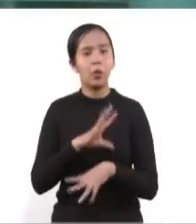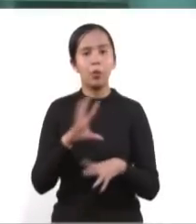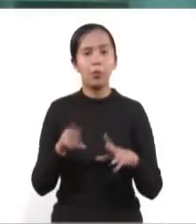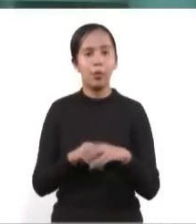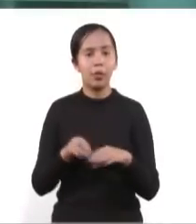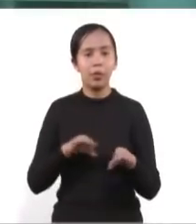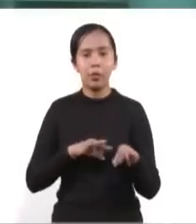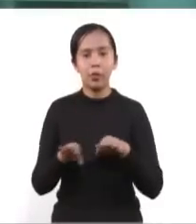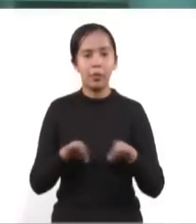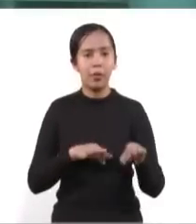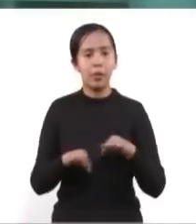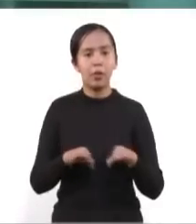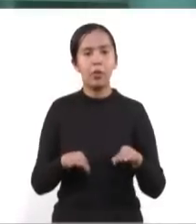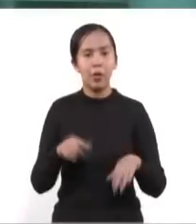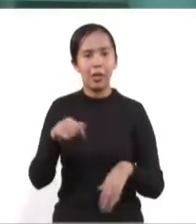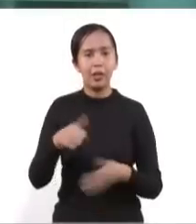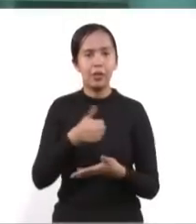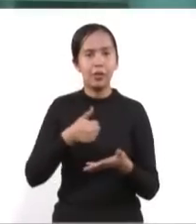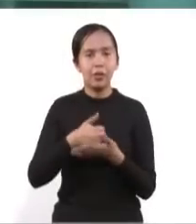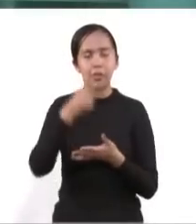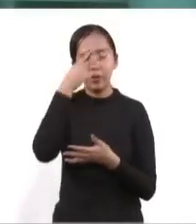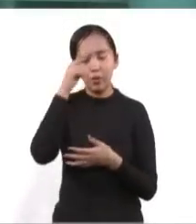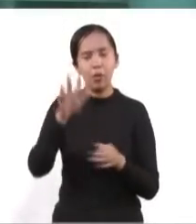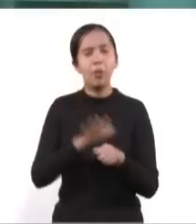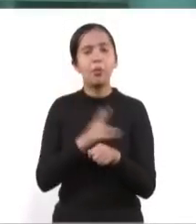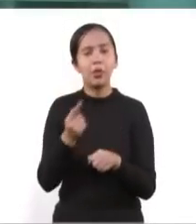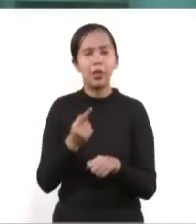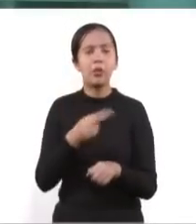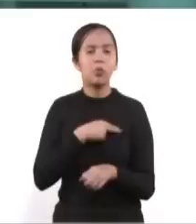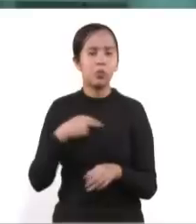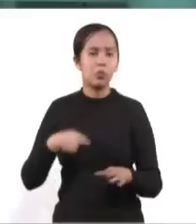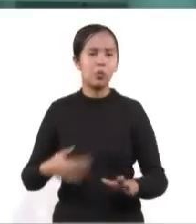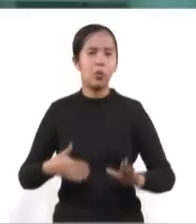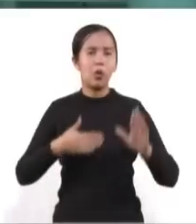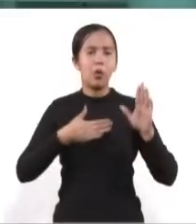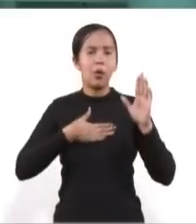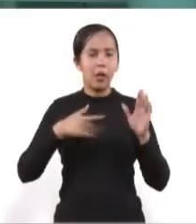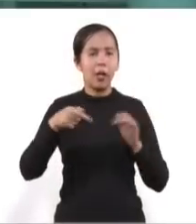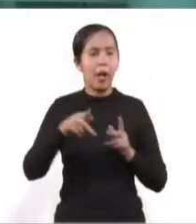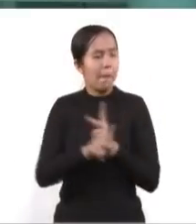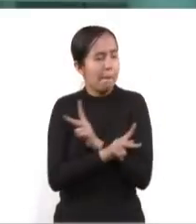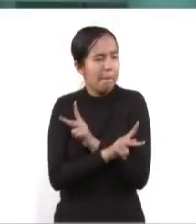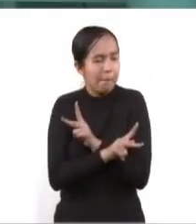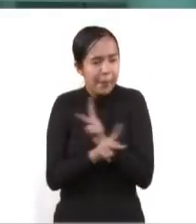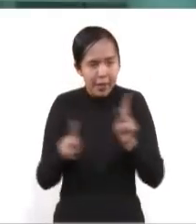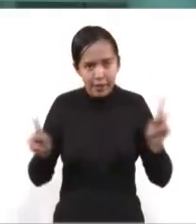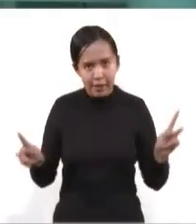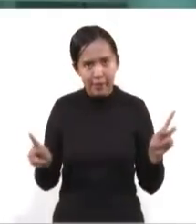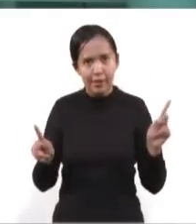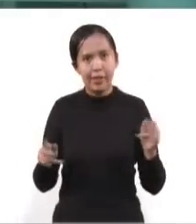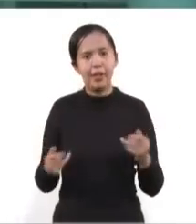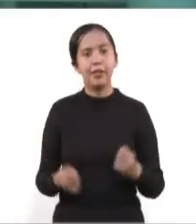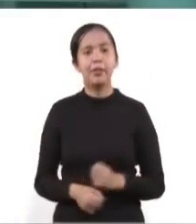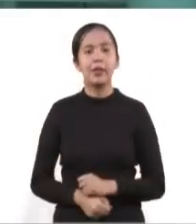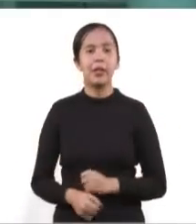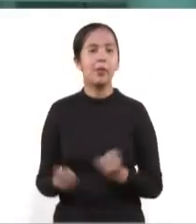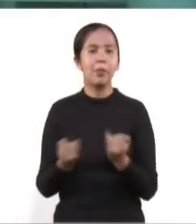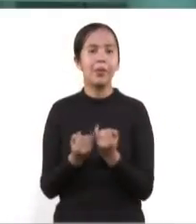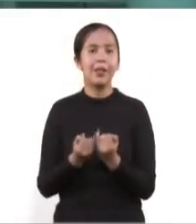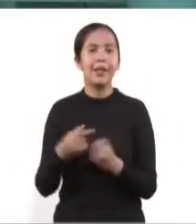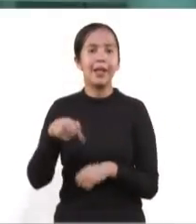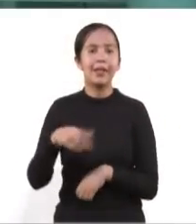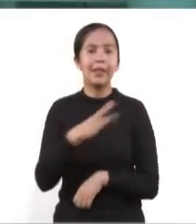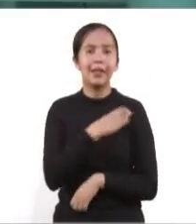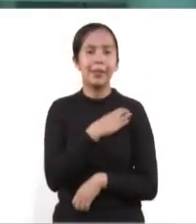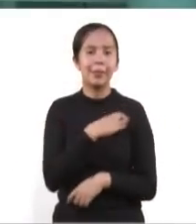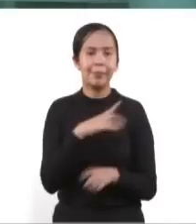la Ciudad de México, porque estamos comprometidos con la población y con el desarrollo de la capital de la República.